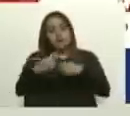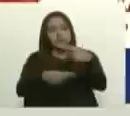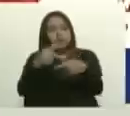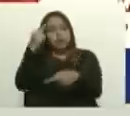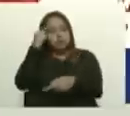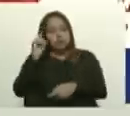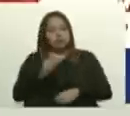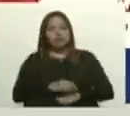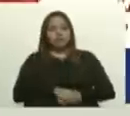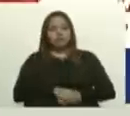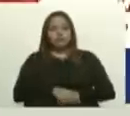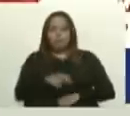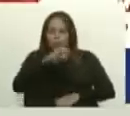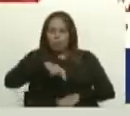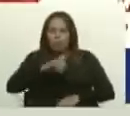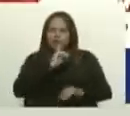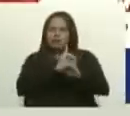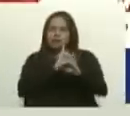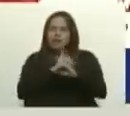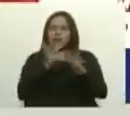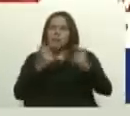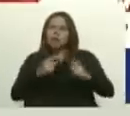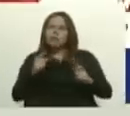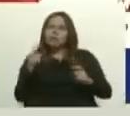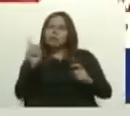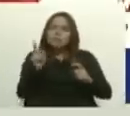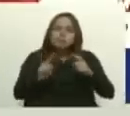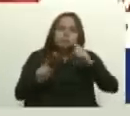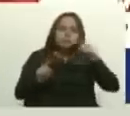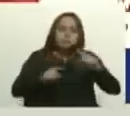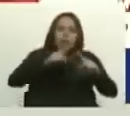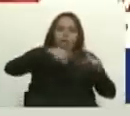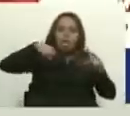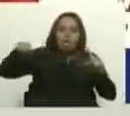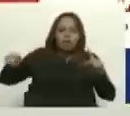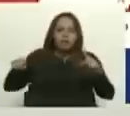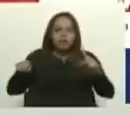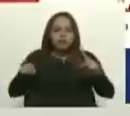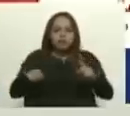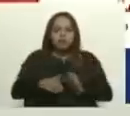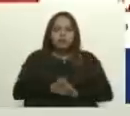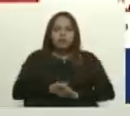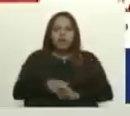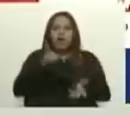busquen cuando tengan chance. A veces hay más de uno por segundo.